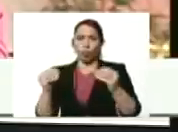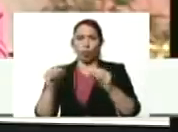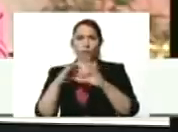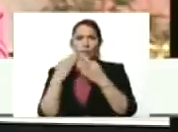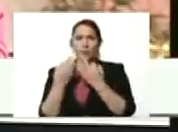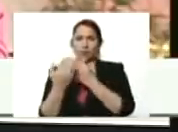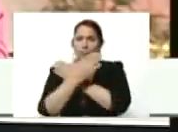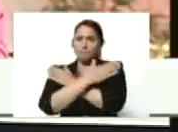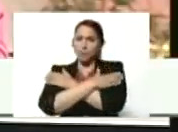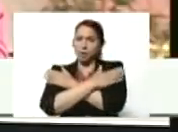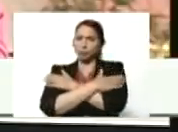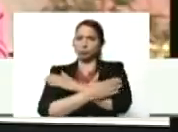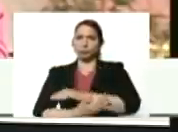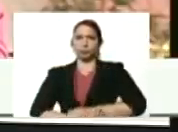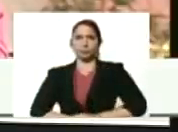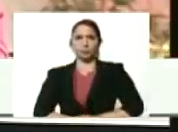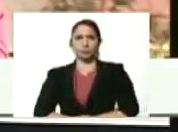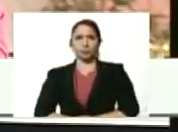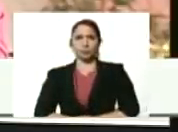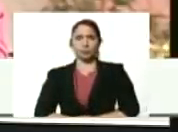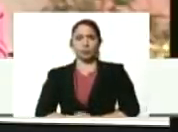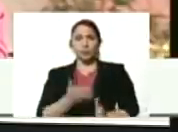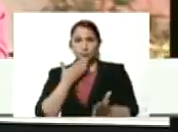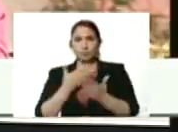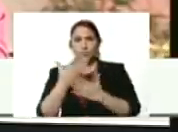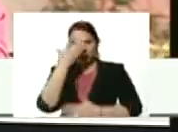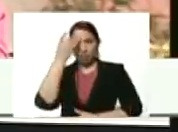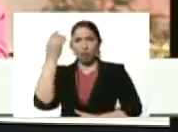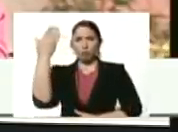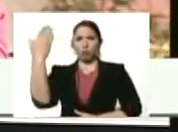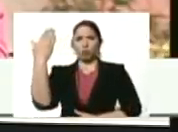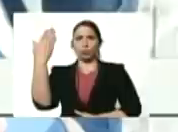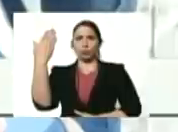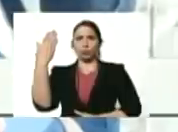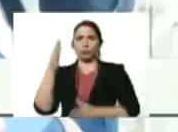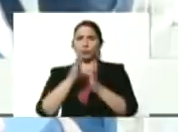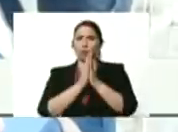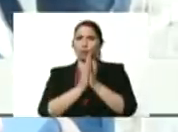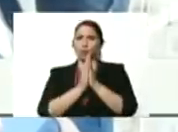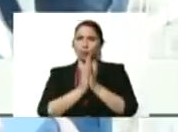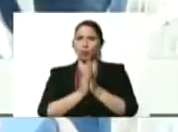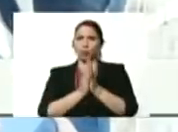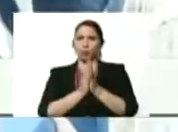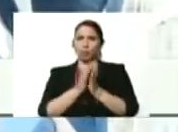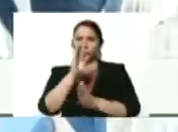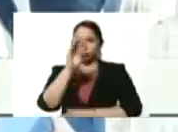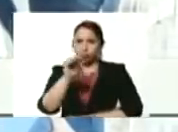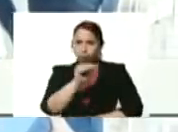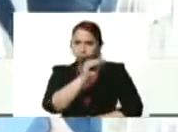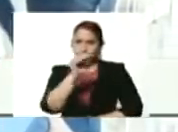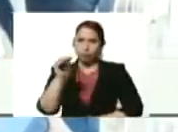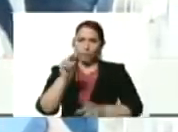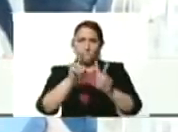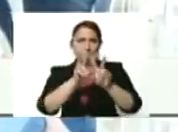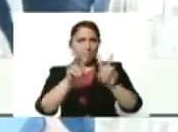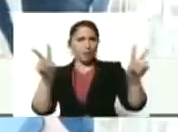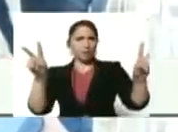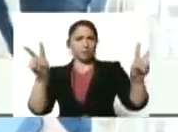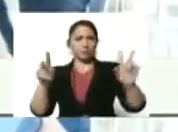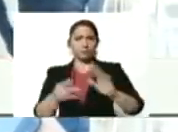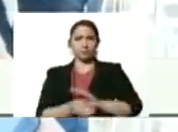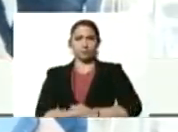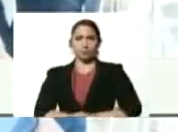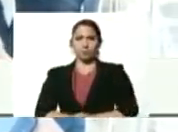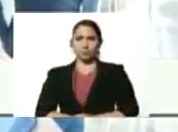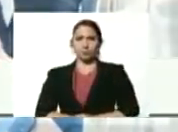abrazo. Y le pido a Dios, le dé sus bendiciones de paz, de paz.